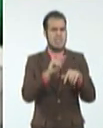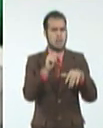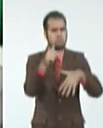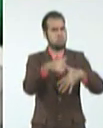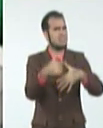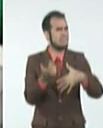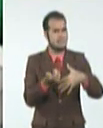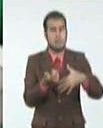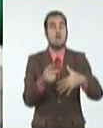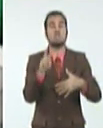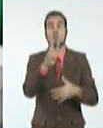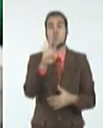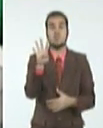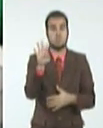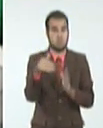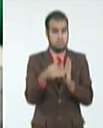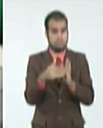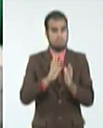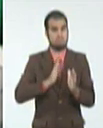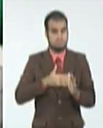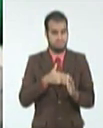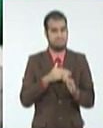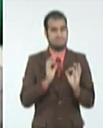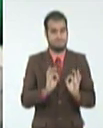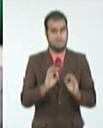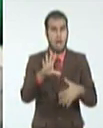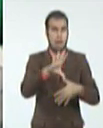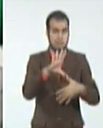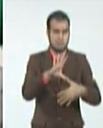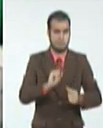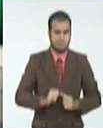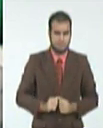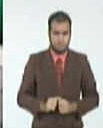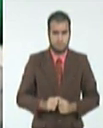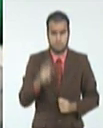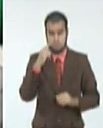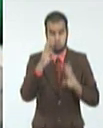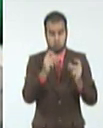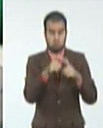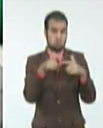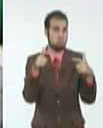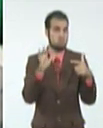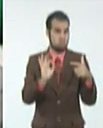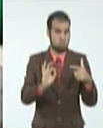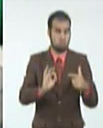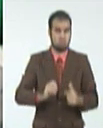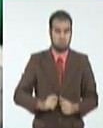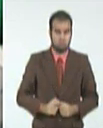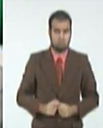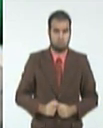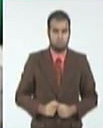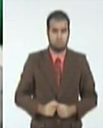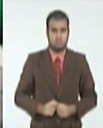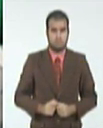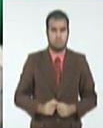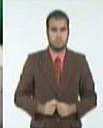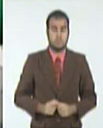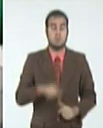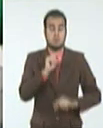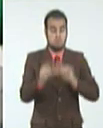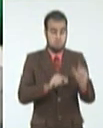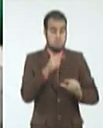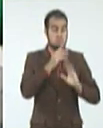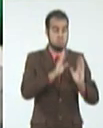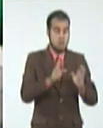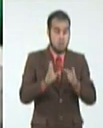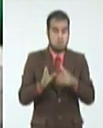244.000 fue en nuestra región, un comportamiento muy elevado. Además, un número de fallecidos de